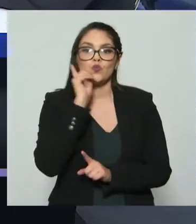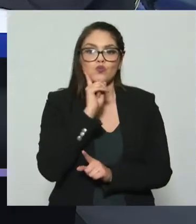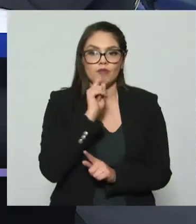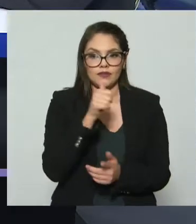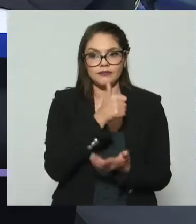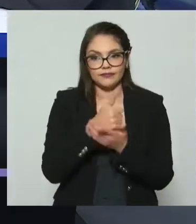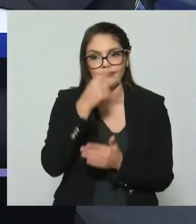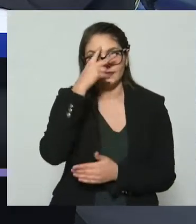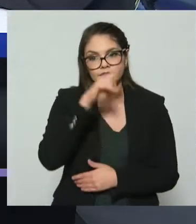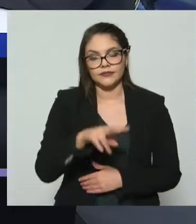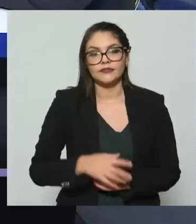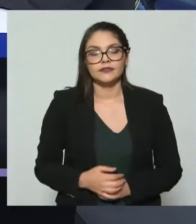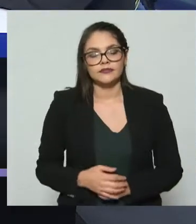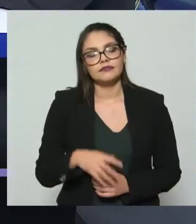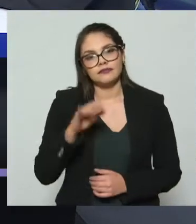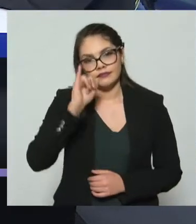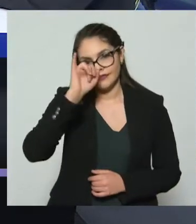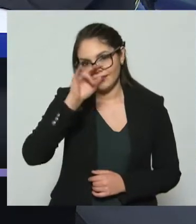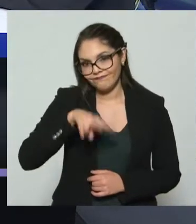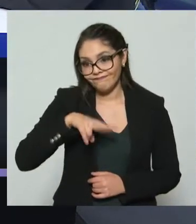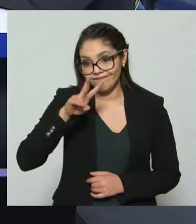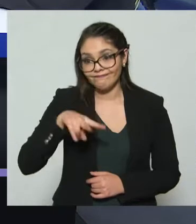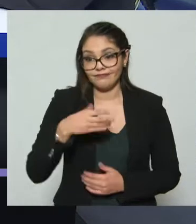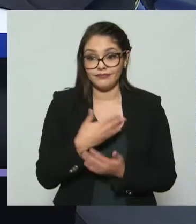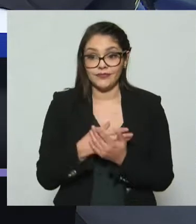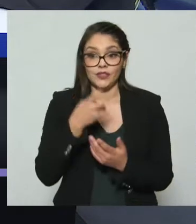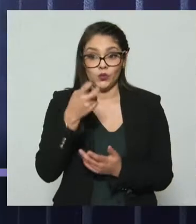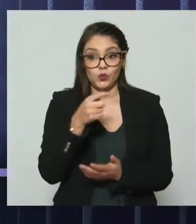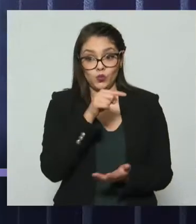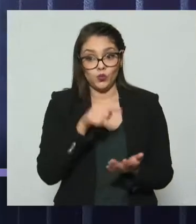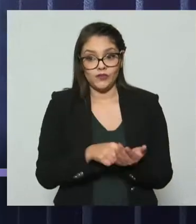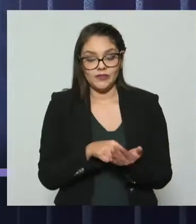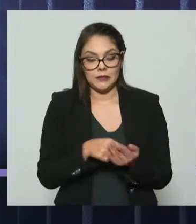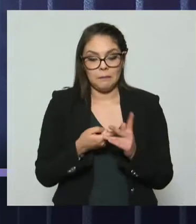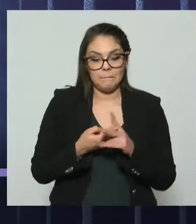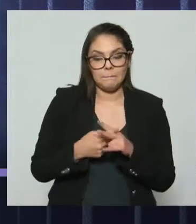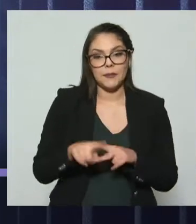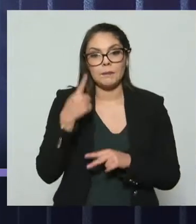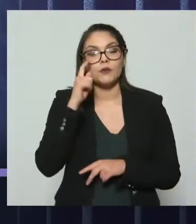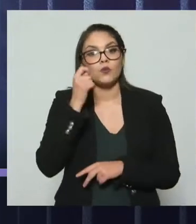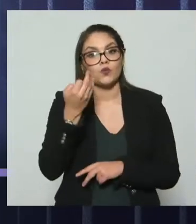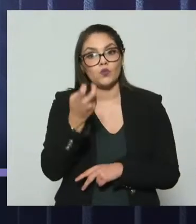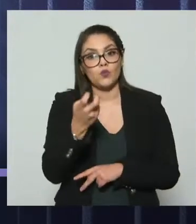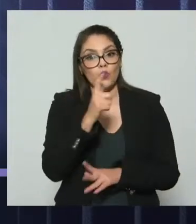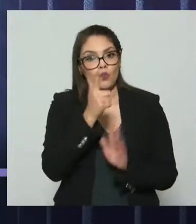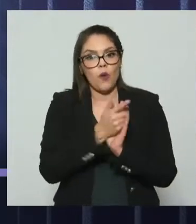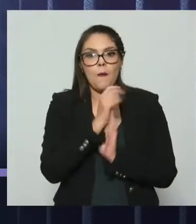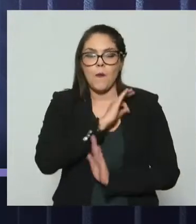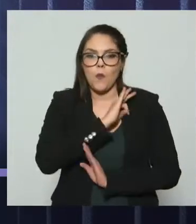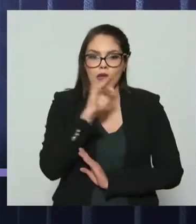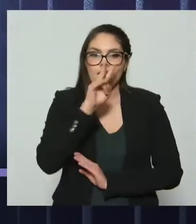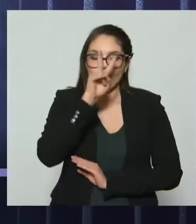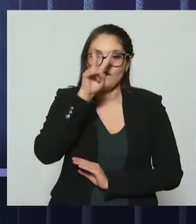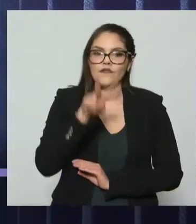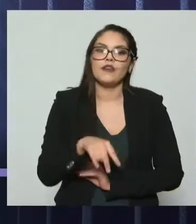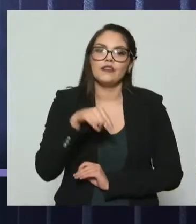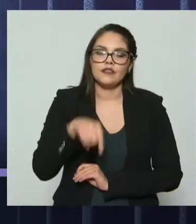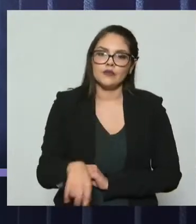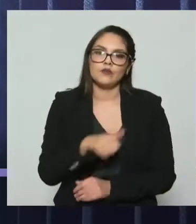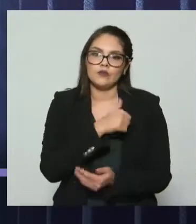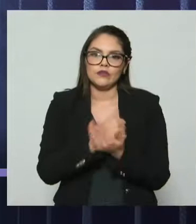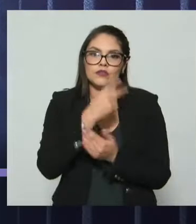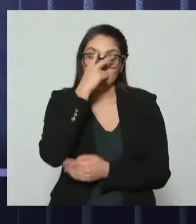México. Sí, bueno, y sin duda esta mesa pues abrió el debate para que esta ley pudiera ser una realidad en la capital del